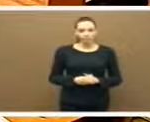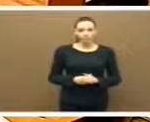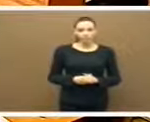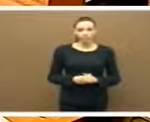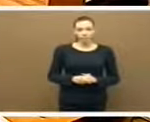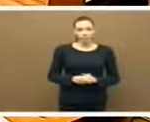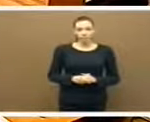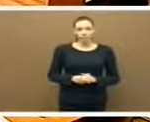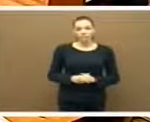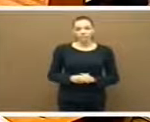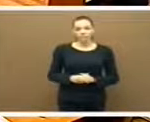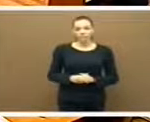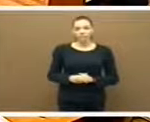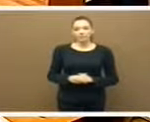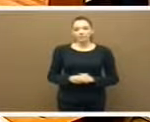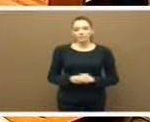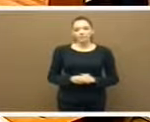Buenos días.